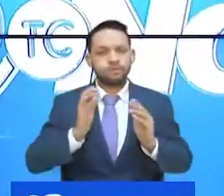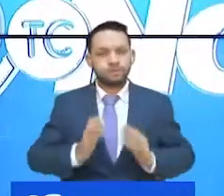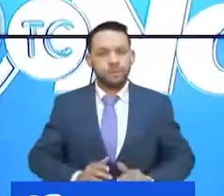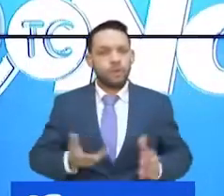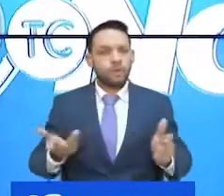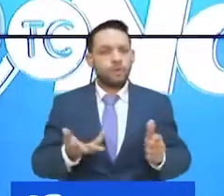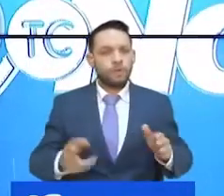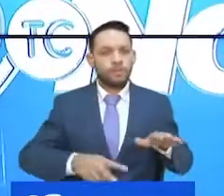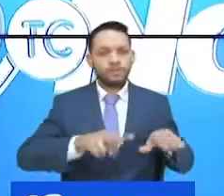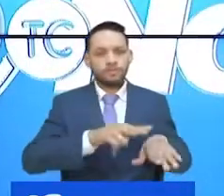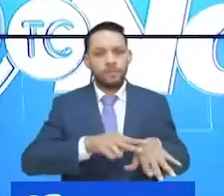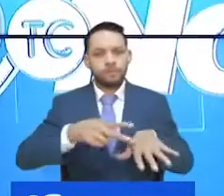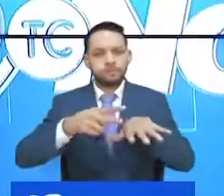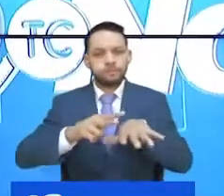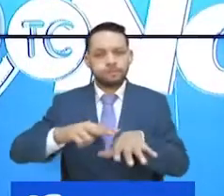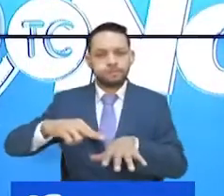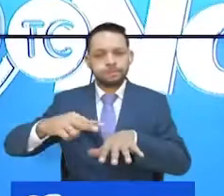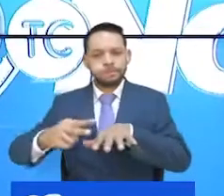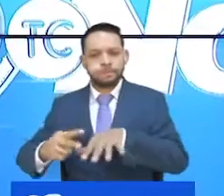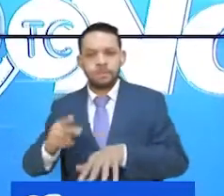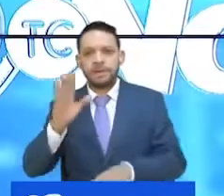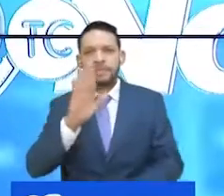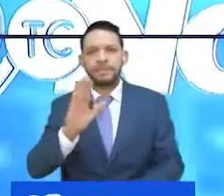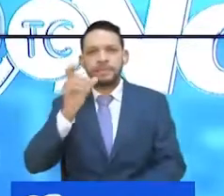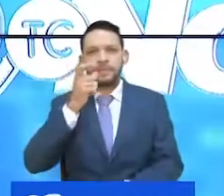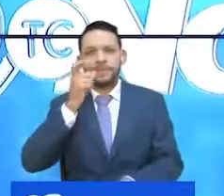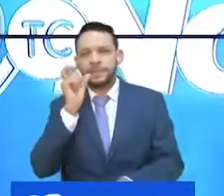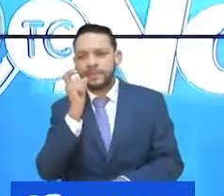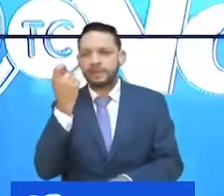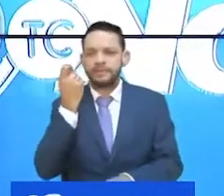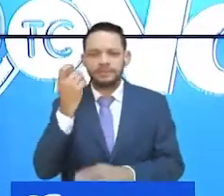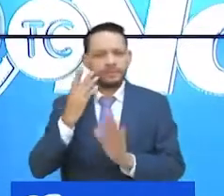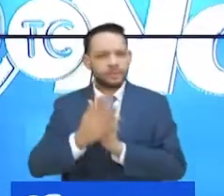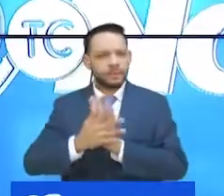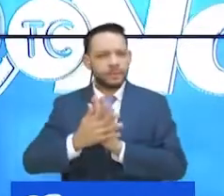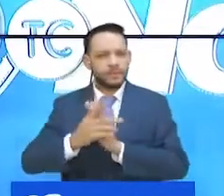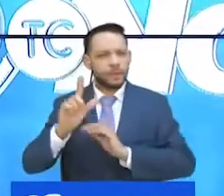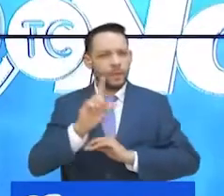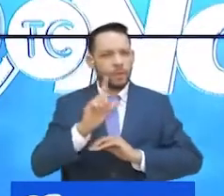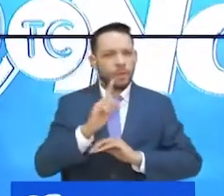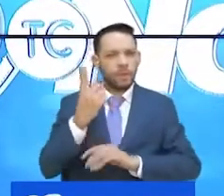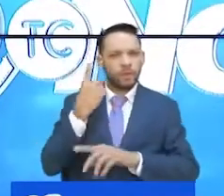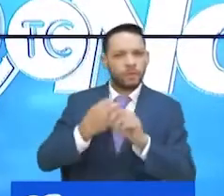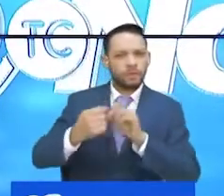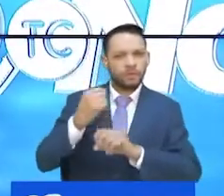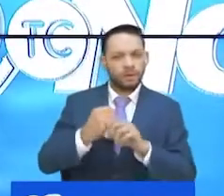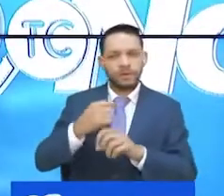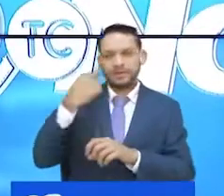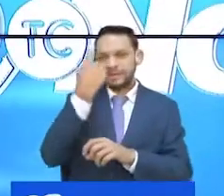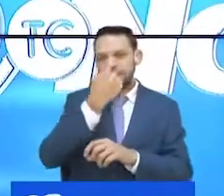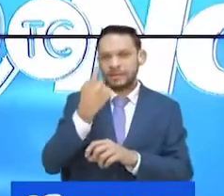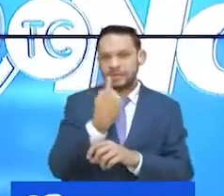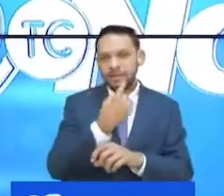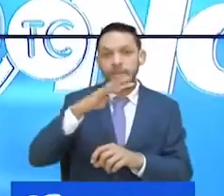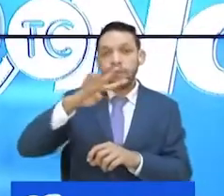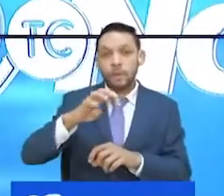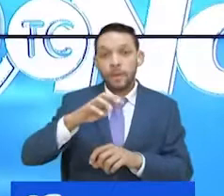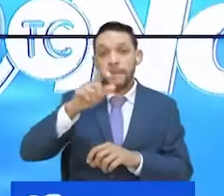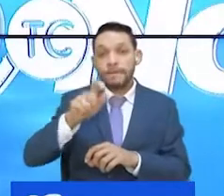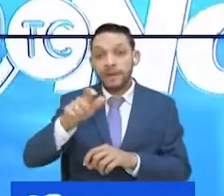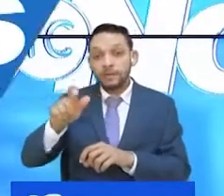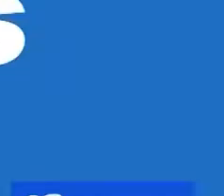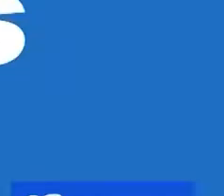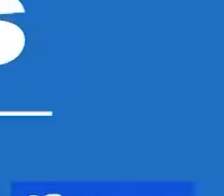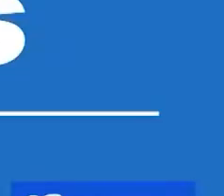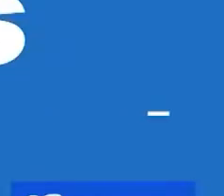manos en el río Cauca, a su paso por Caldas, se reportó el pasado lunes. El año pasado, tan solo en septiembre, hubo 9 casos.